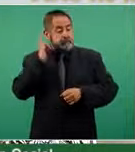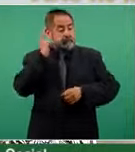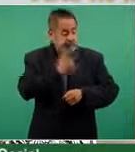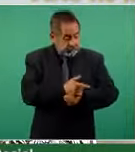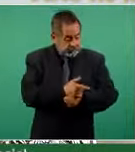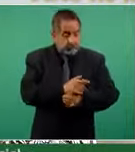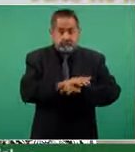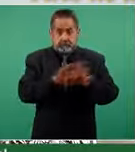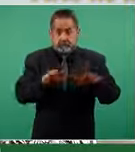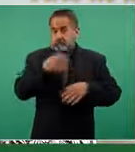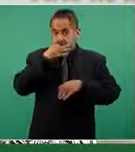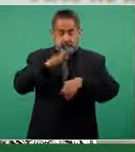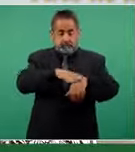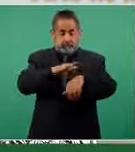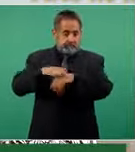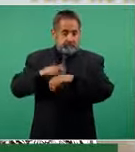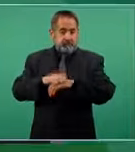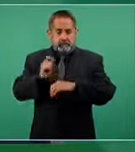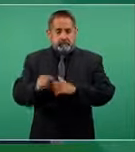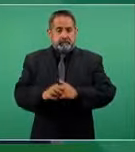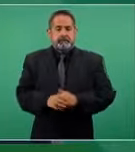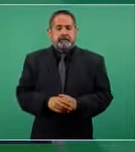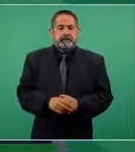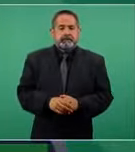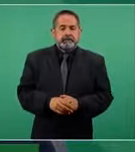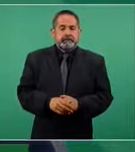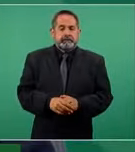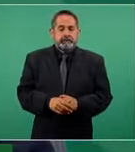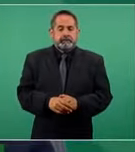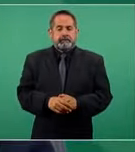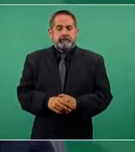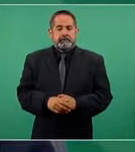esto es